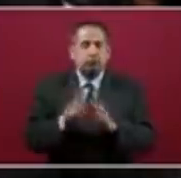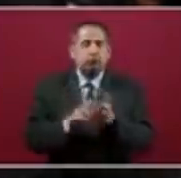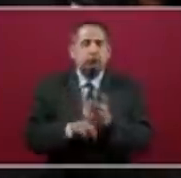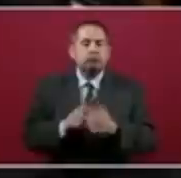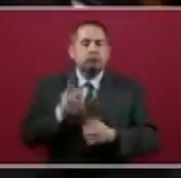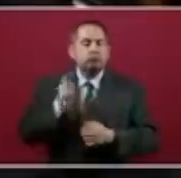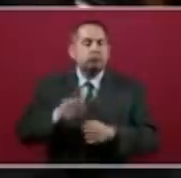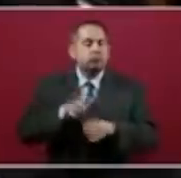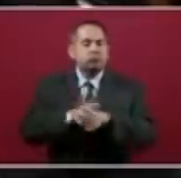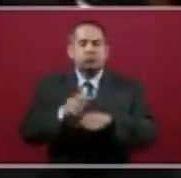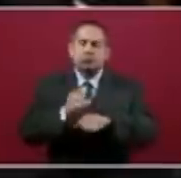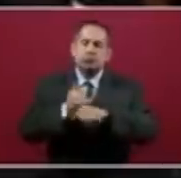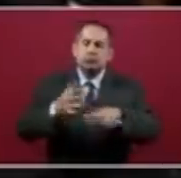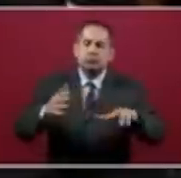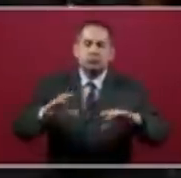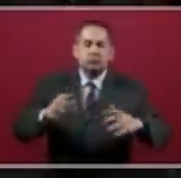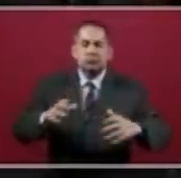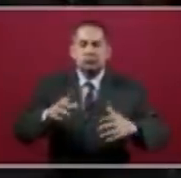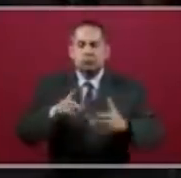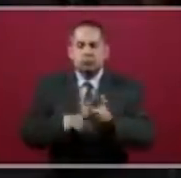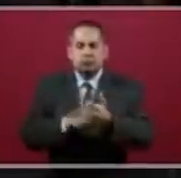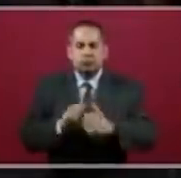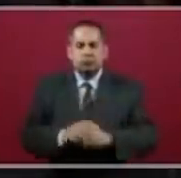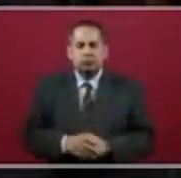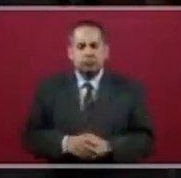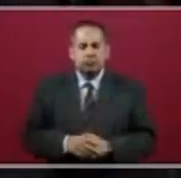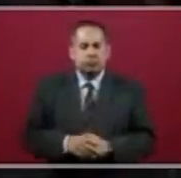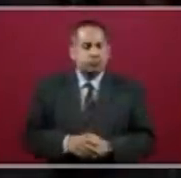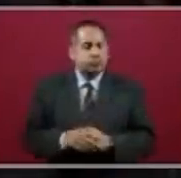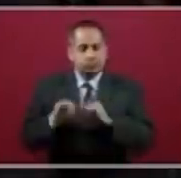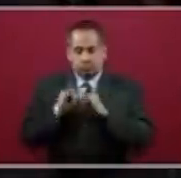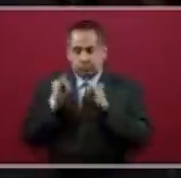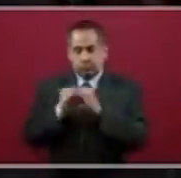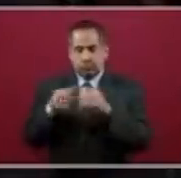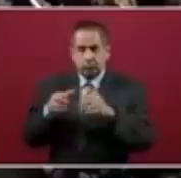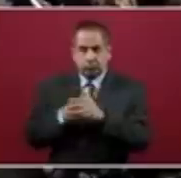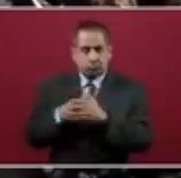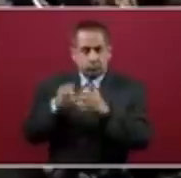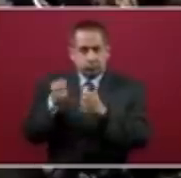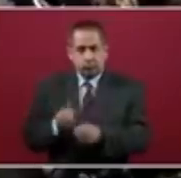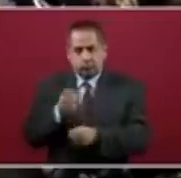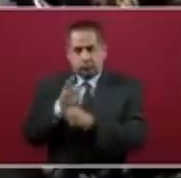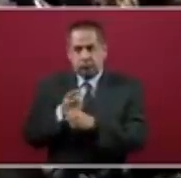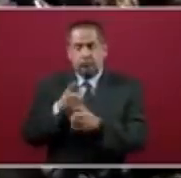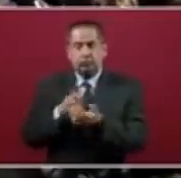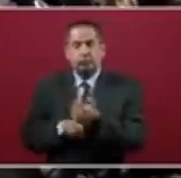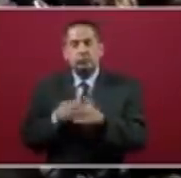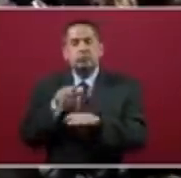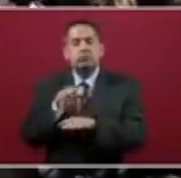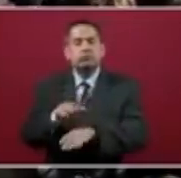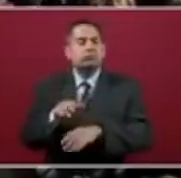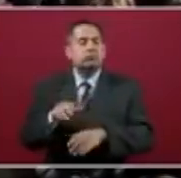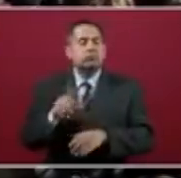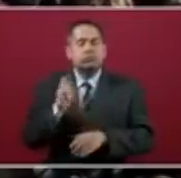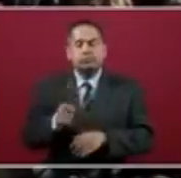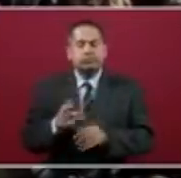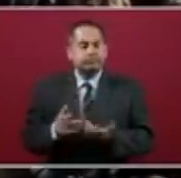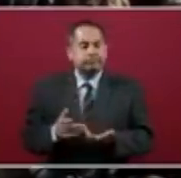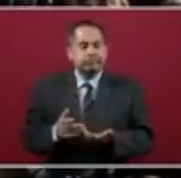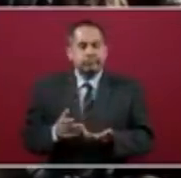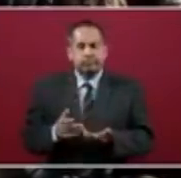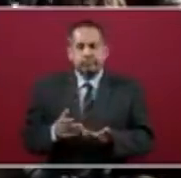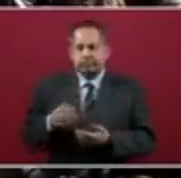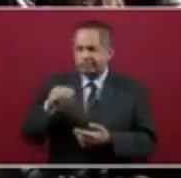qué información le han dado en las juntas de seguridad sobre el caso de El